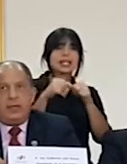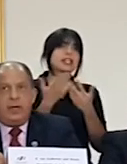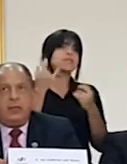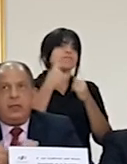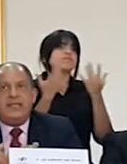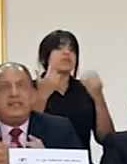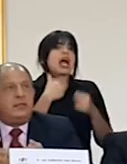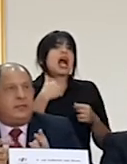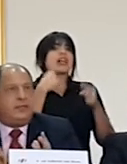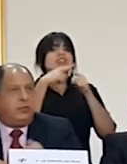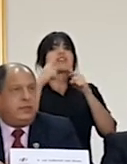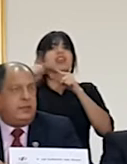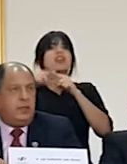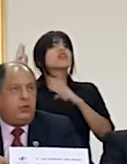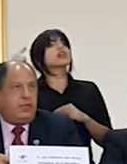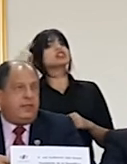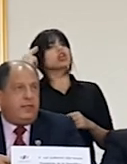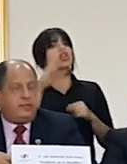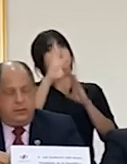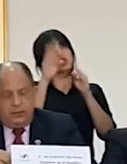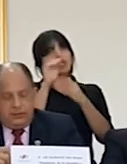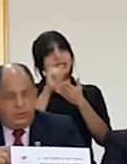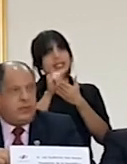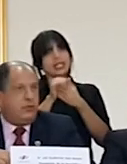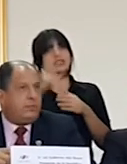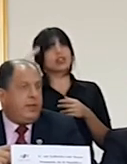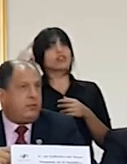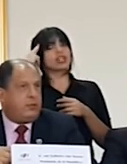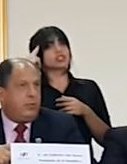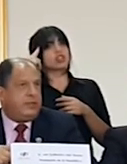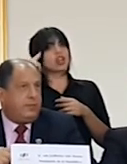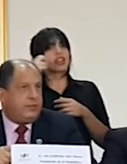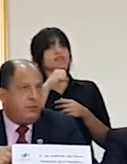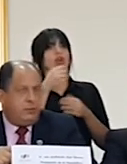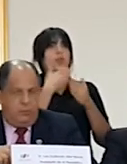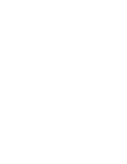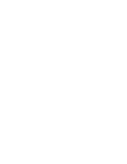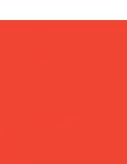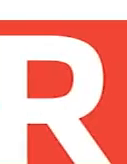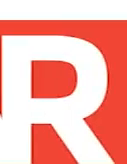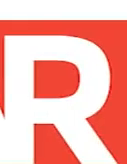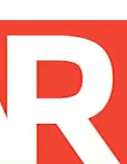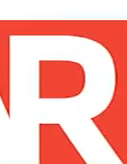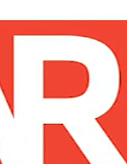En fin, hay distintas razones, todas ellas razones que conspiran contra el buen servicio.